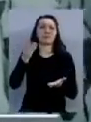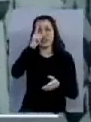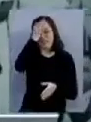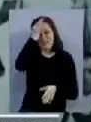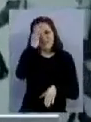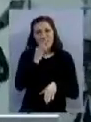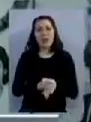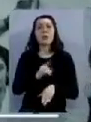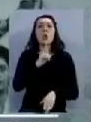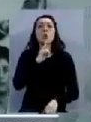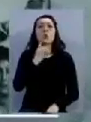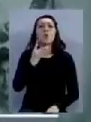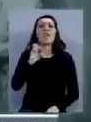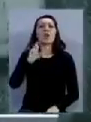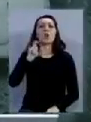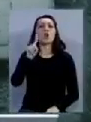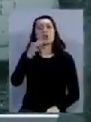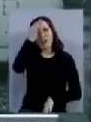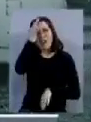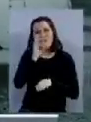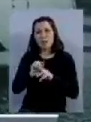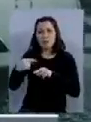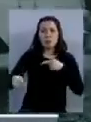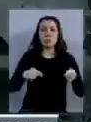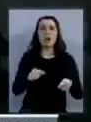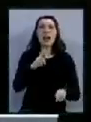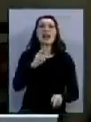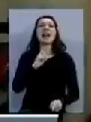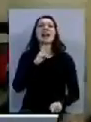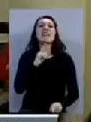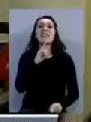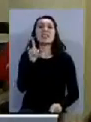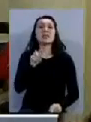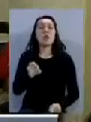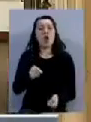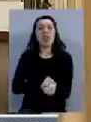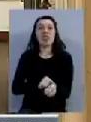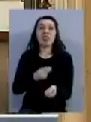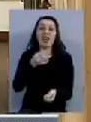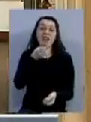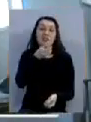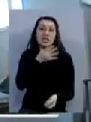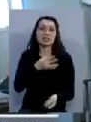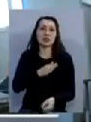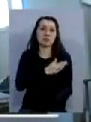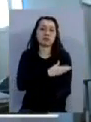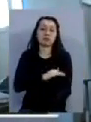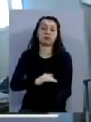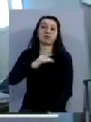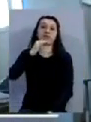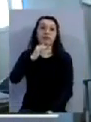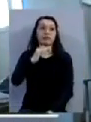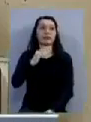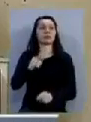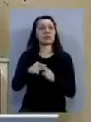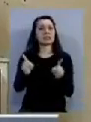con tuberculosis, enfermedades contagiosas, raquitismo. Hoy con diabetes, hipertensión. Las salas